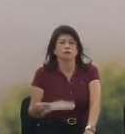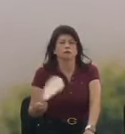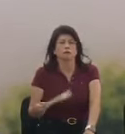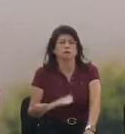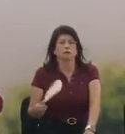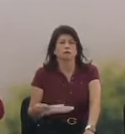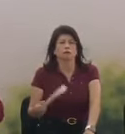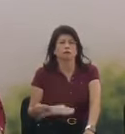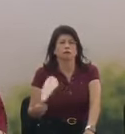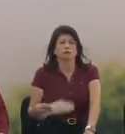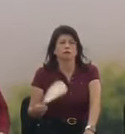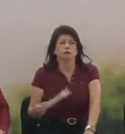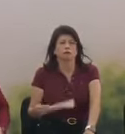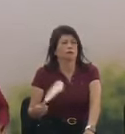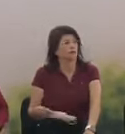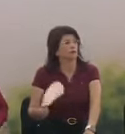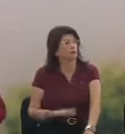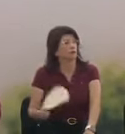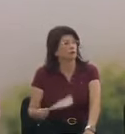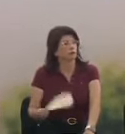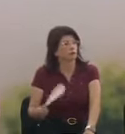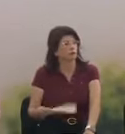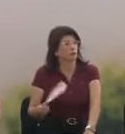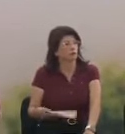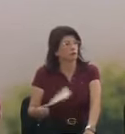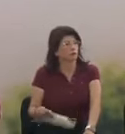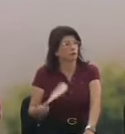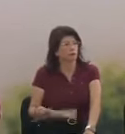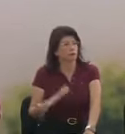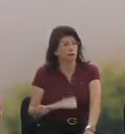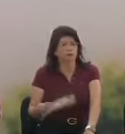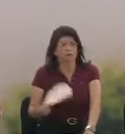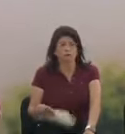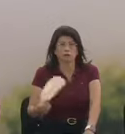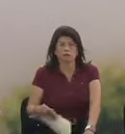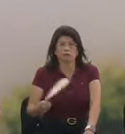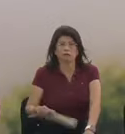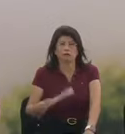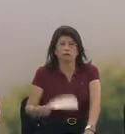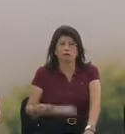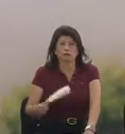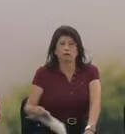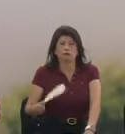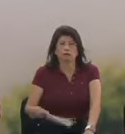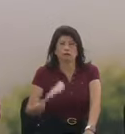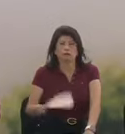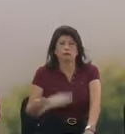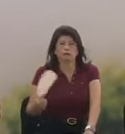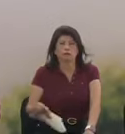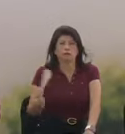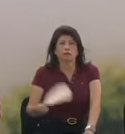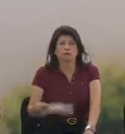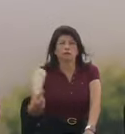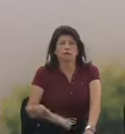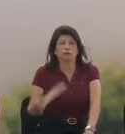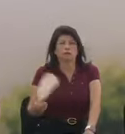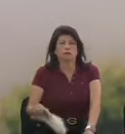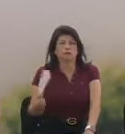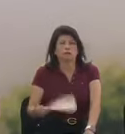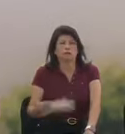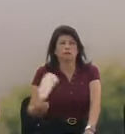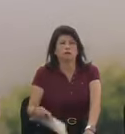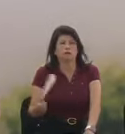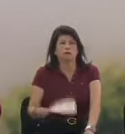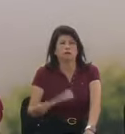nosotros cercano y que ha demostrado con su trabajo, su cariño, su amor a las mayorías de este